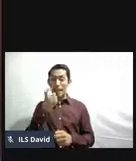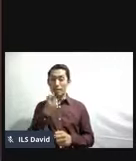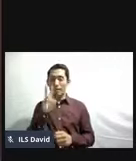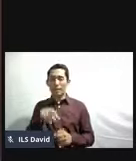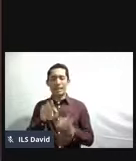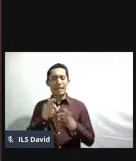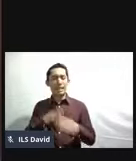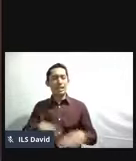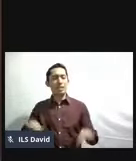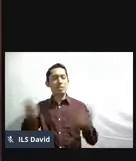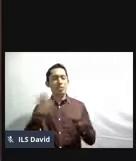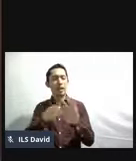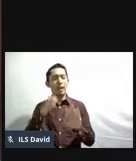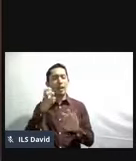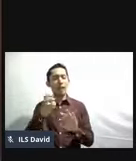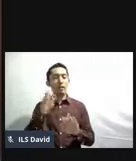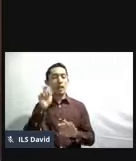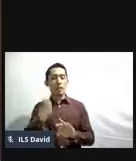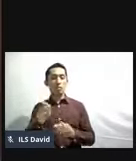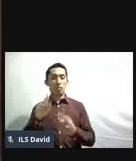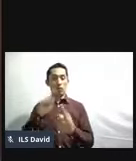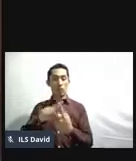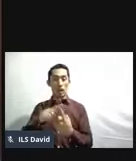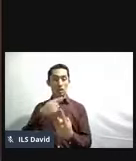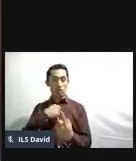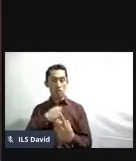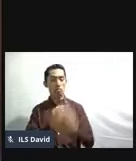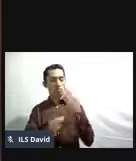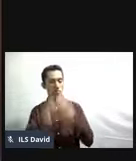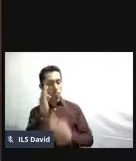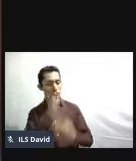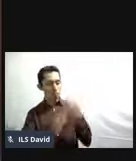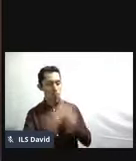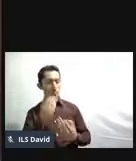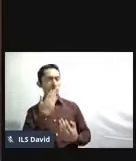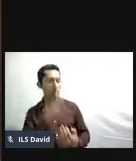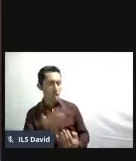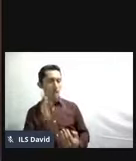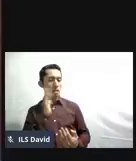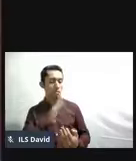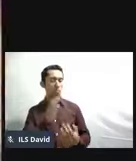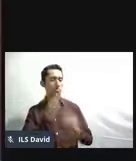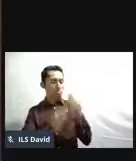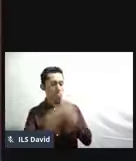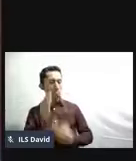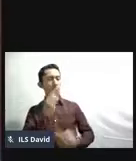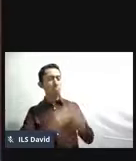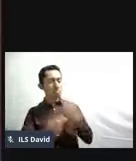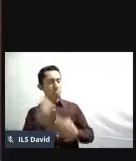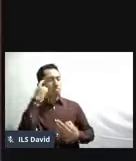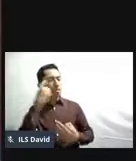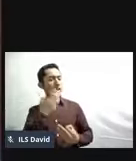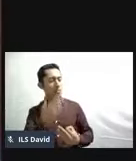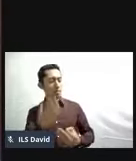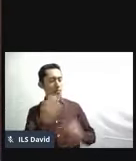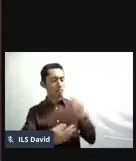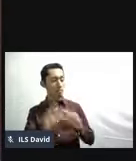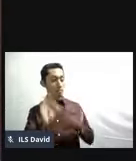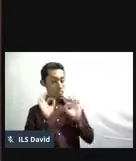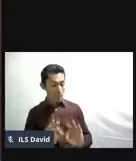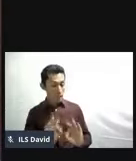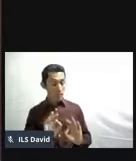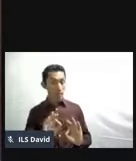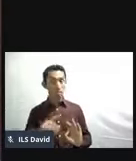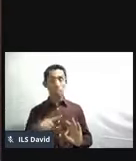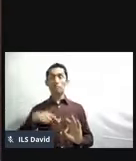intrínsecamente ligado el autocuidado, la responsabilidad que asumimos con nosotras y nosotros para poder